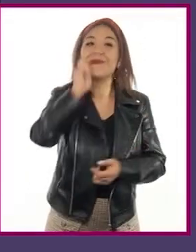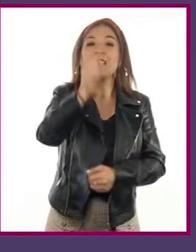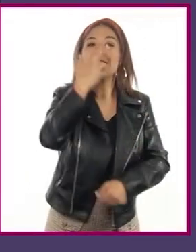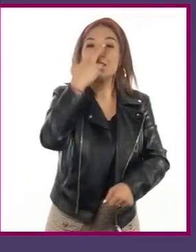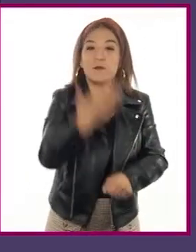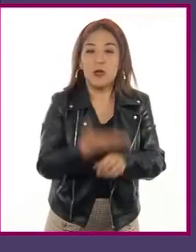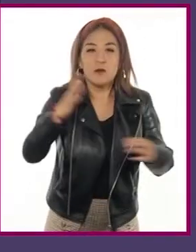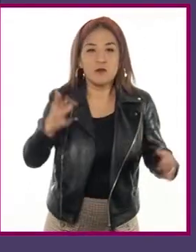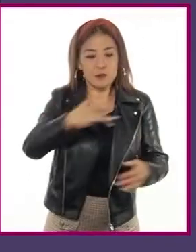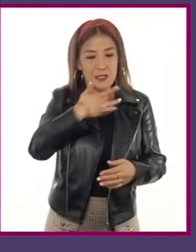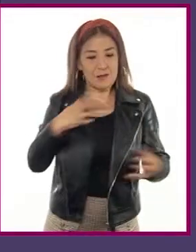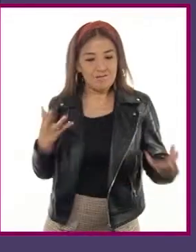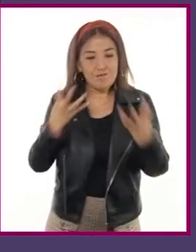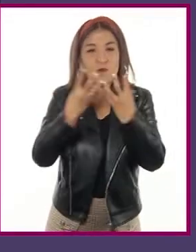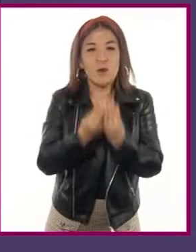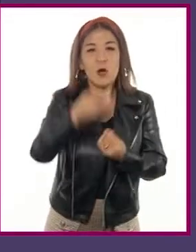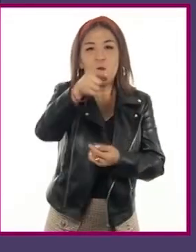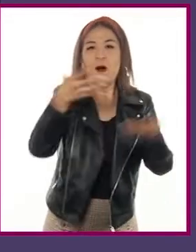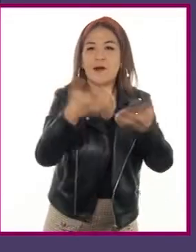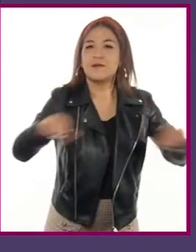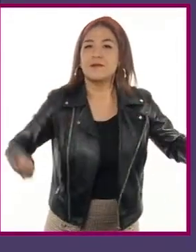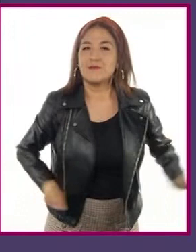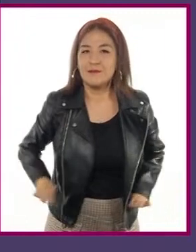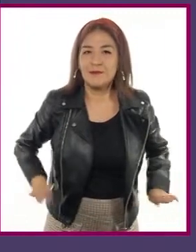responsabilidad que asumimos en nuestro actuar.